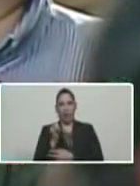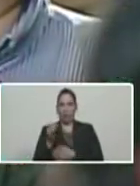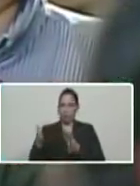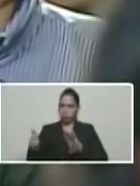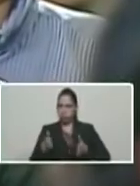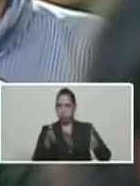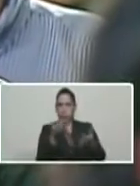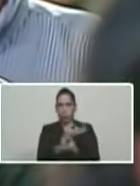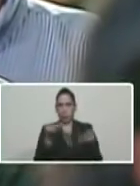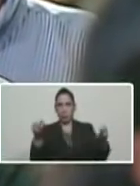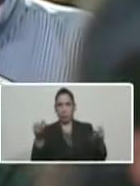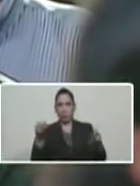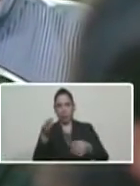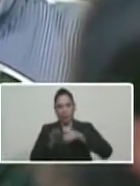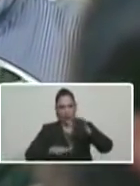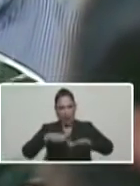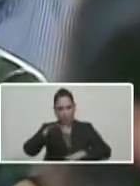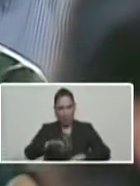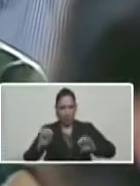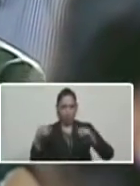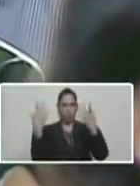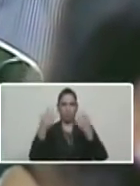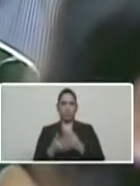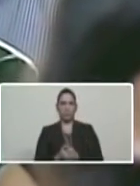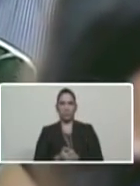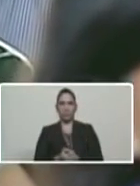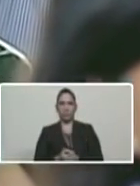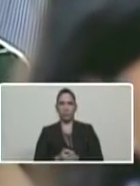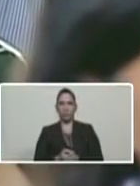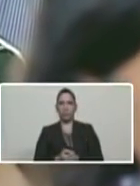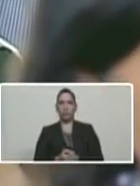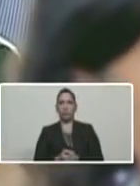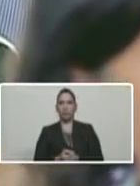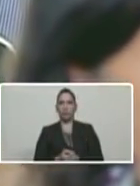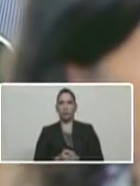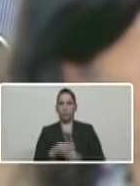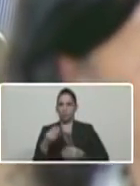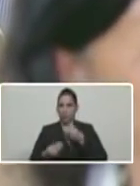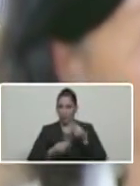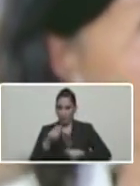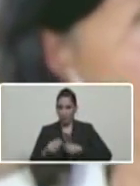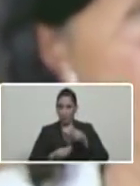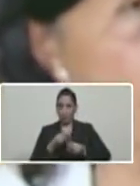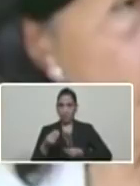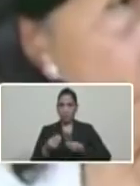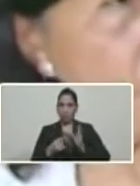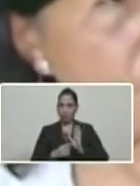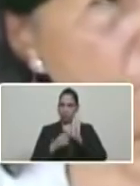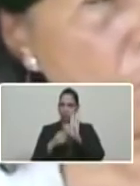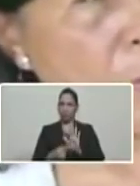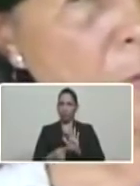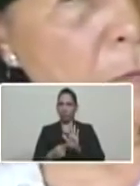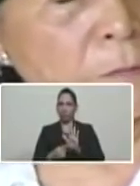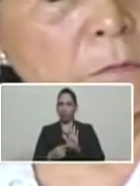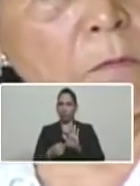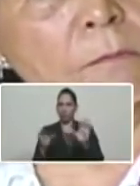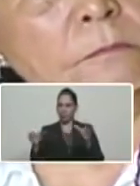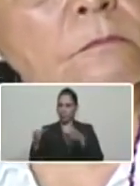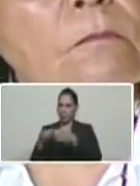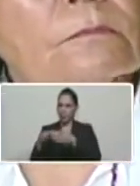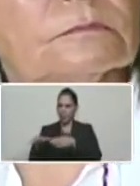correcta, en el camino de la reivindicación, y accionaron con todo lo que representaba el puntofujismo,